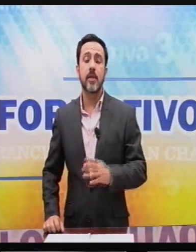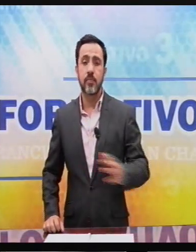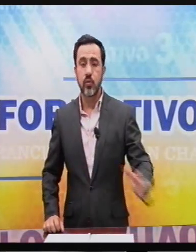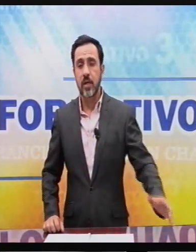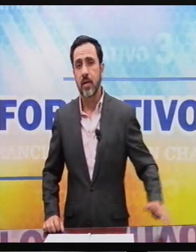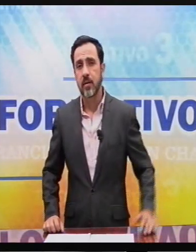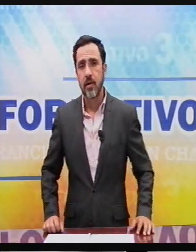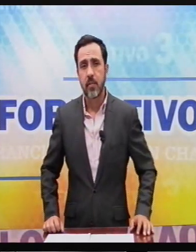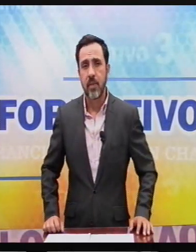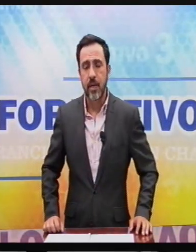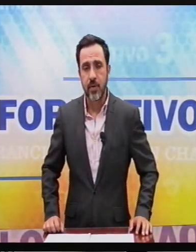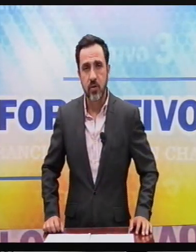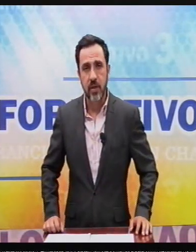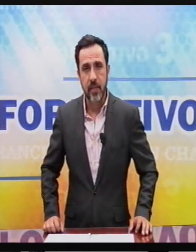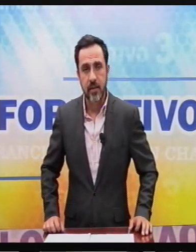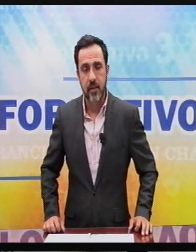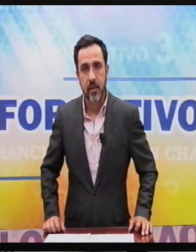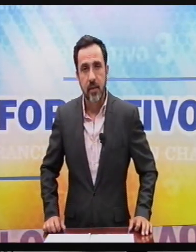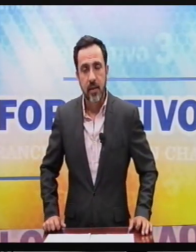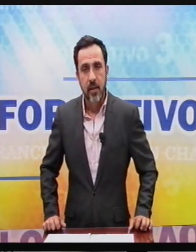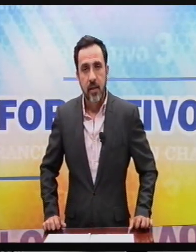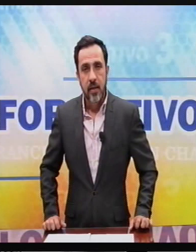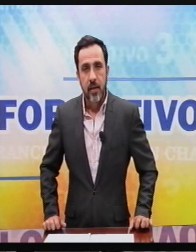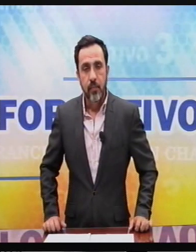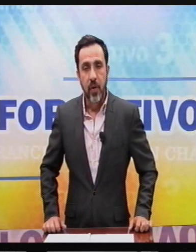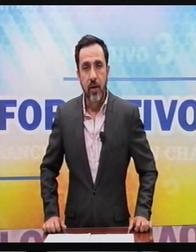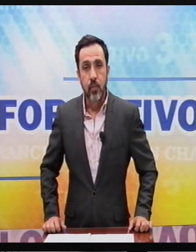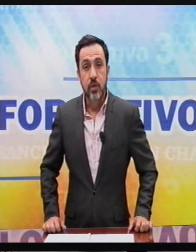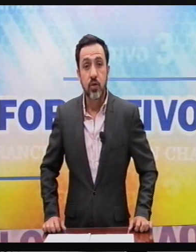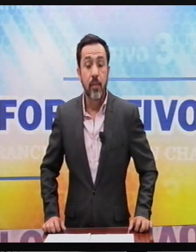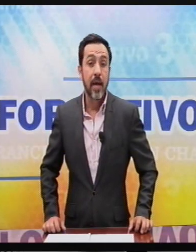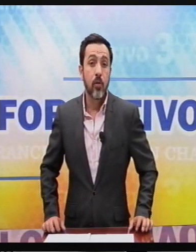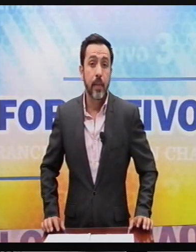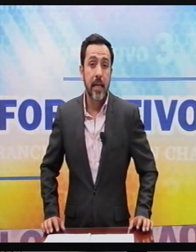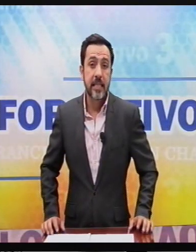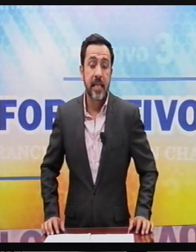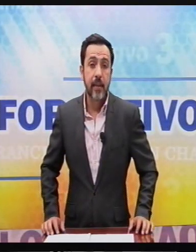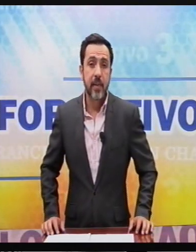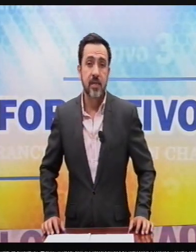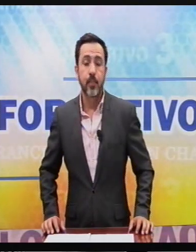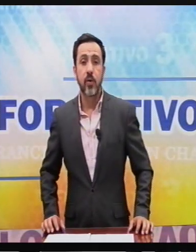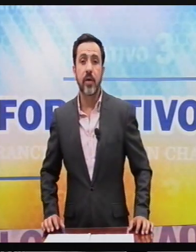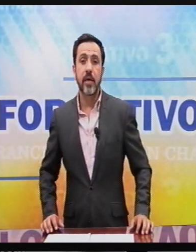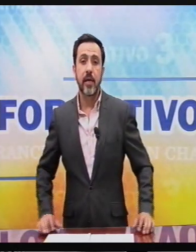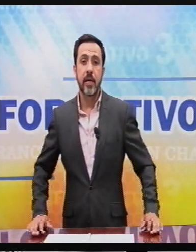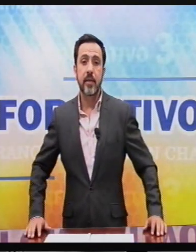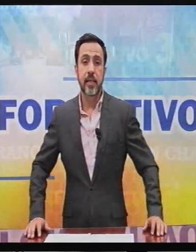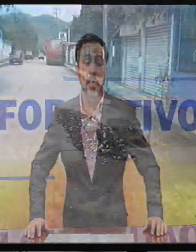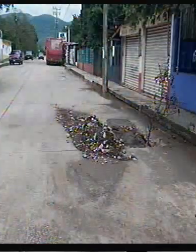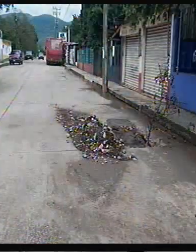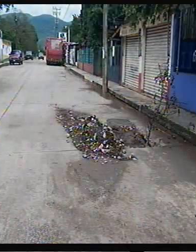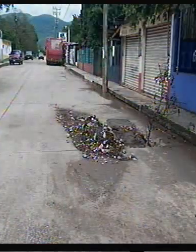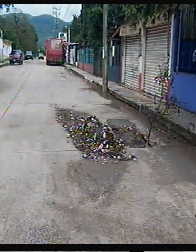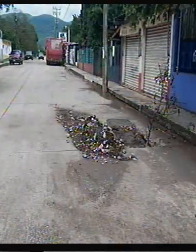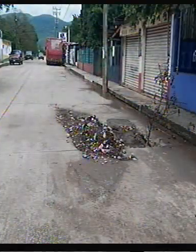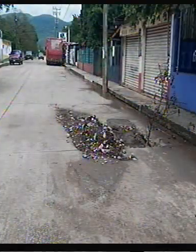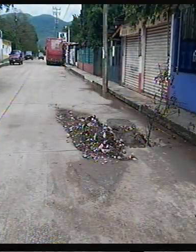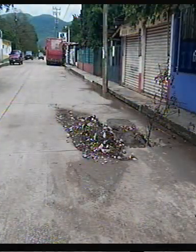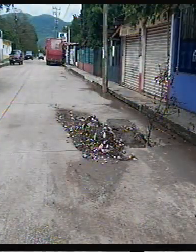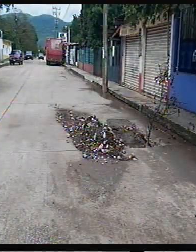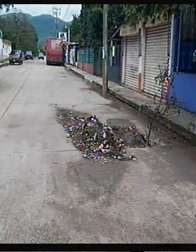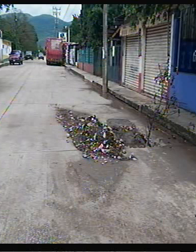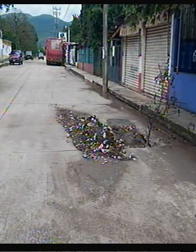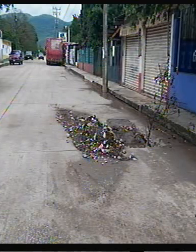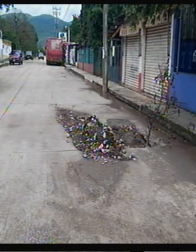puede disfrutar maravillosamente. Bueno, pues un llamado para Sinapas, porque ya tiene tiempo que en esta